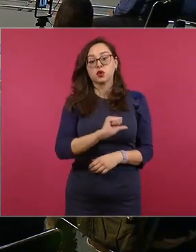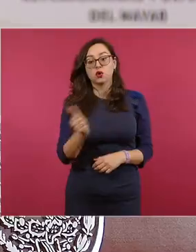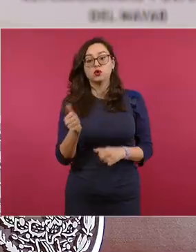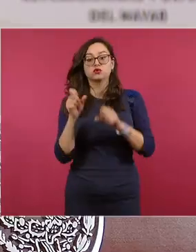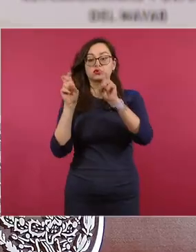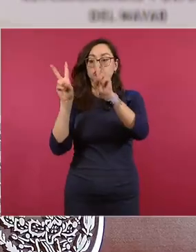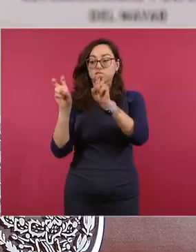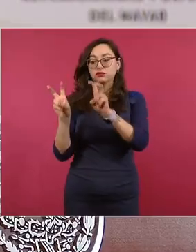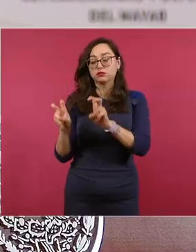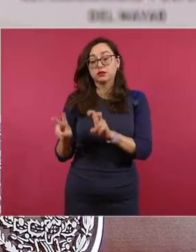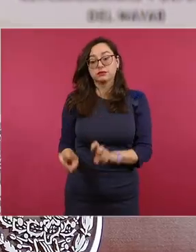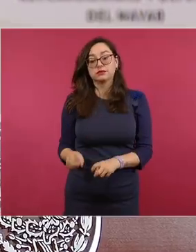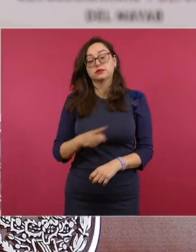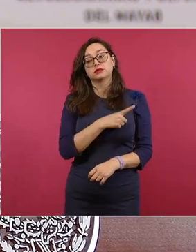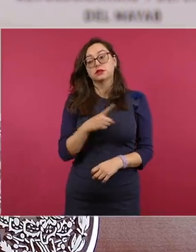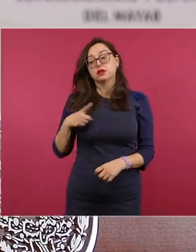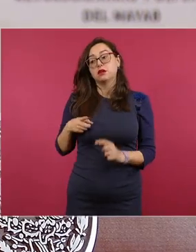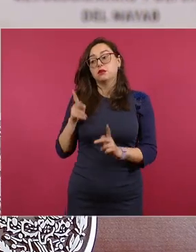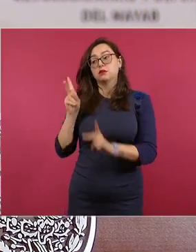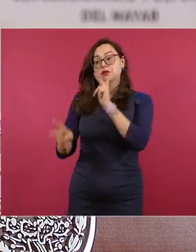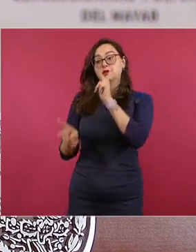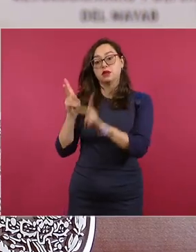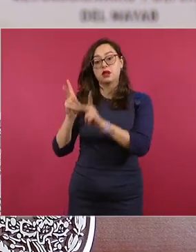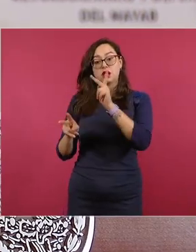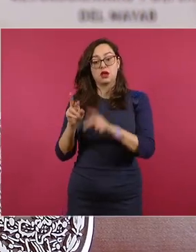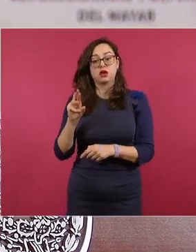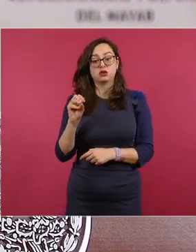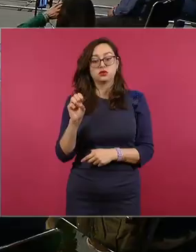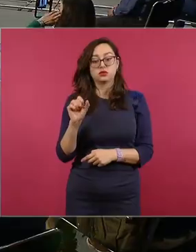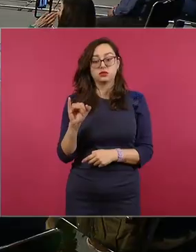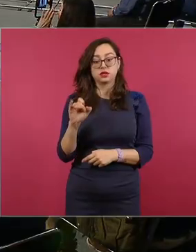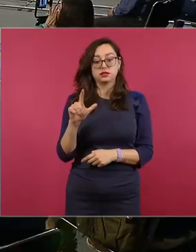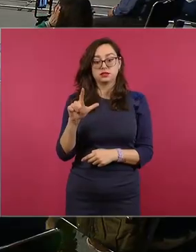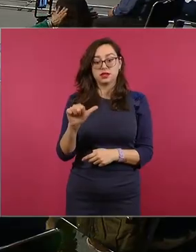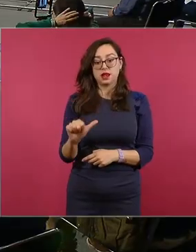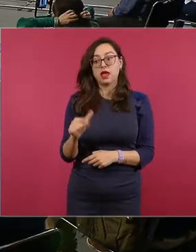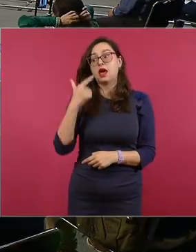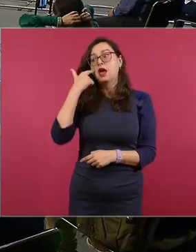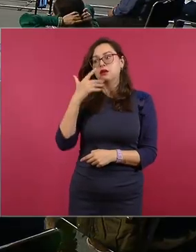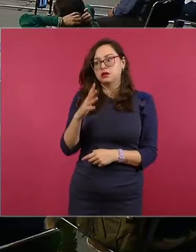Rosa Isela Rodríguez. Bien. Sí, para que